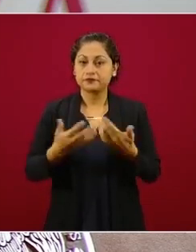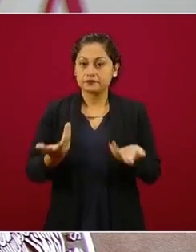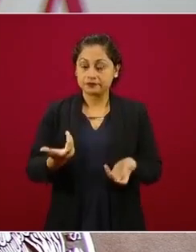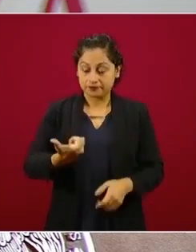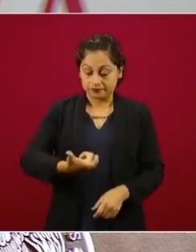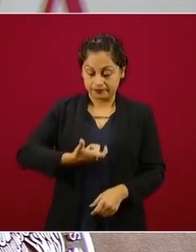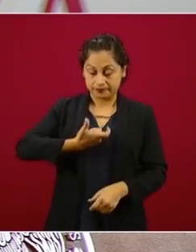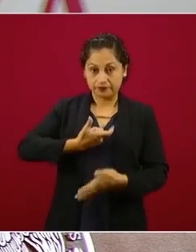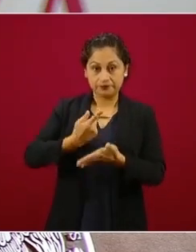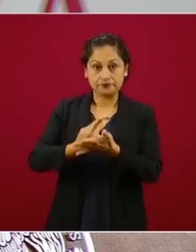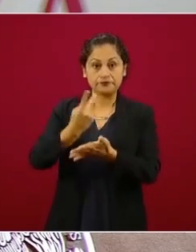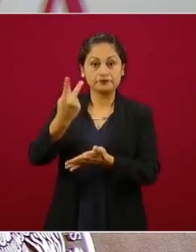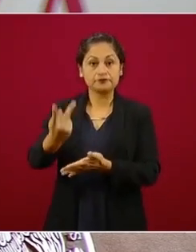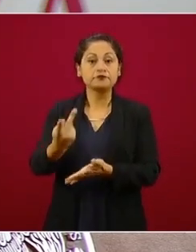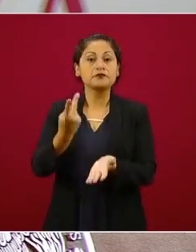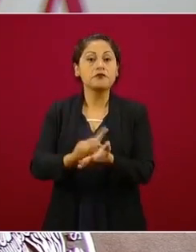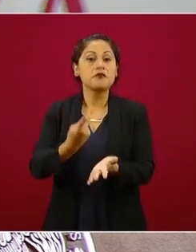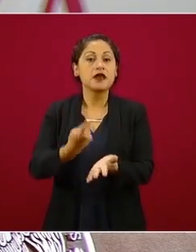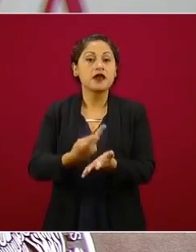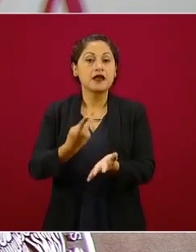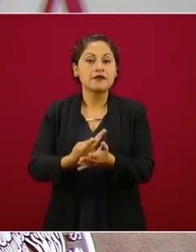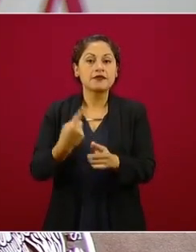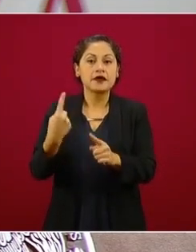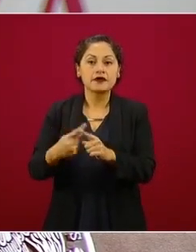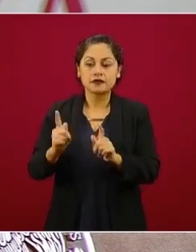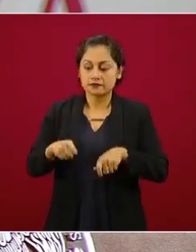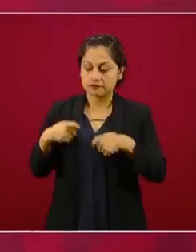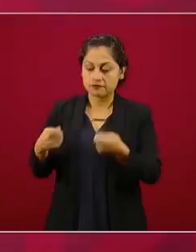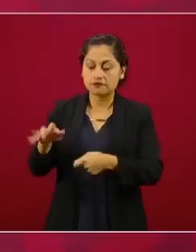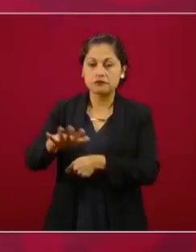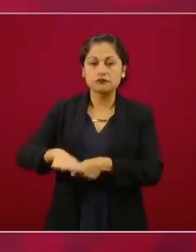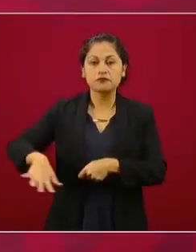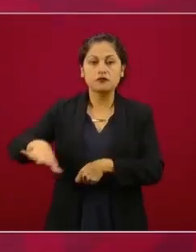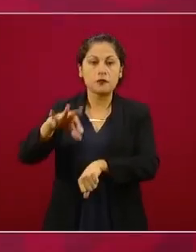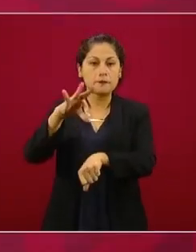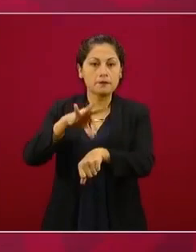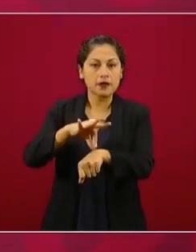es para los médicos, las enfermeras.